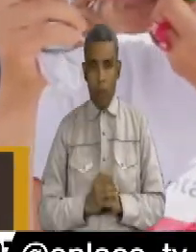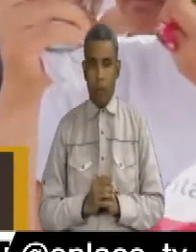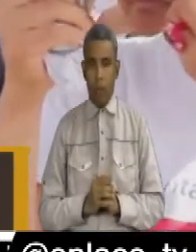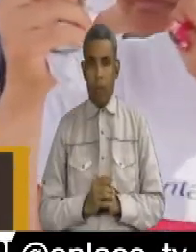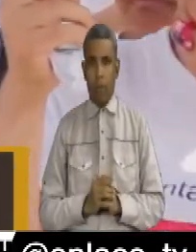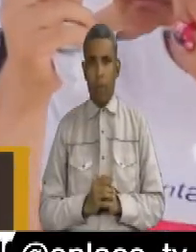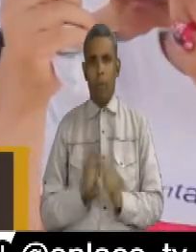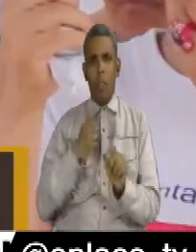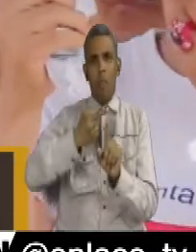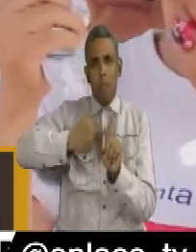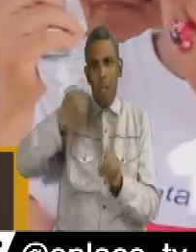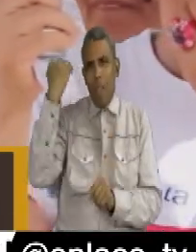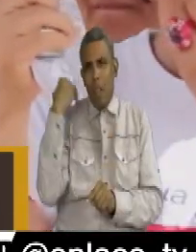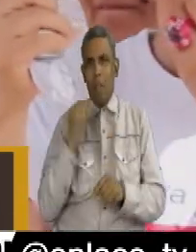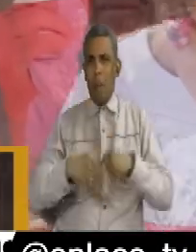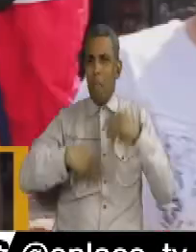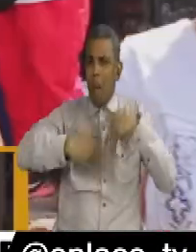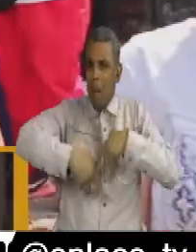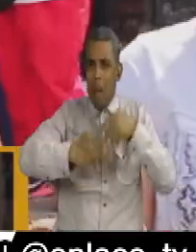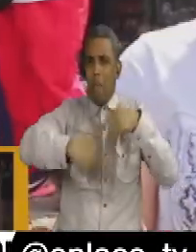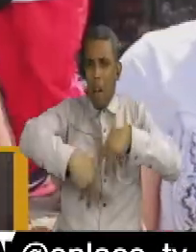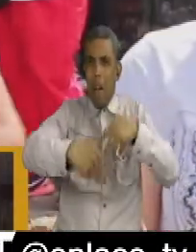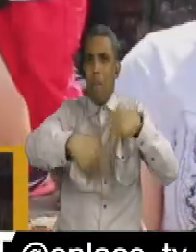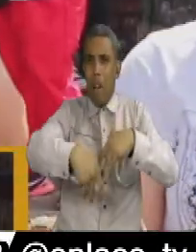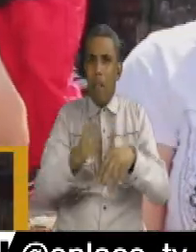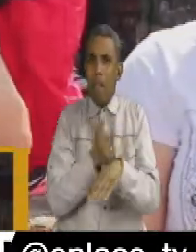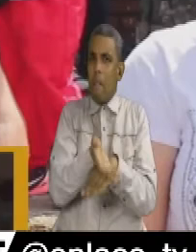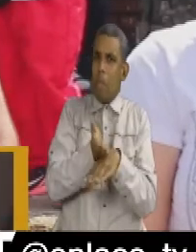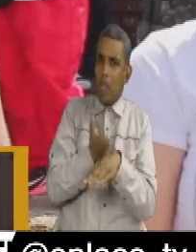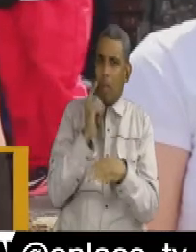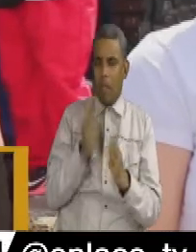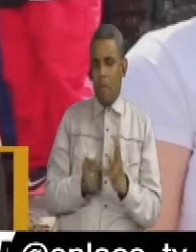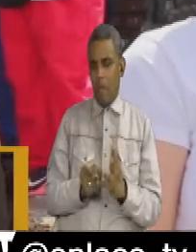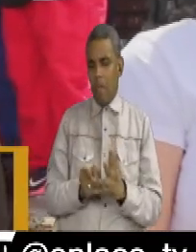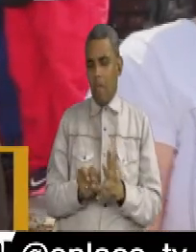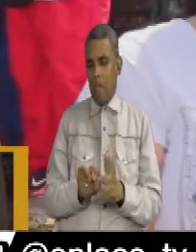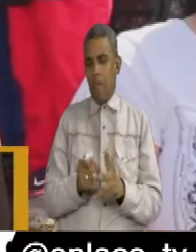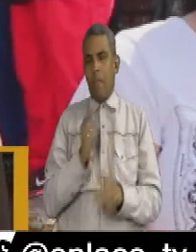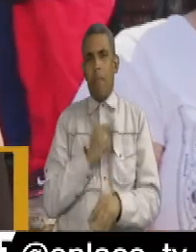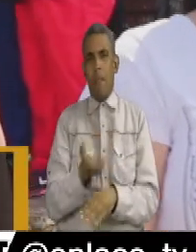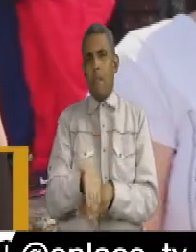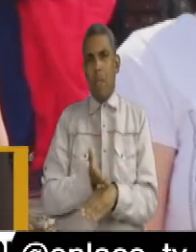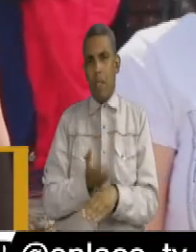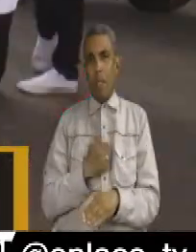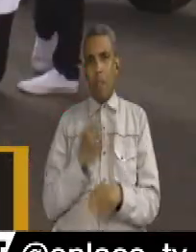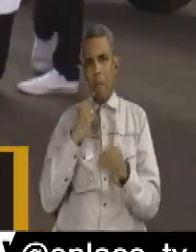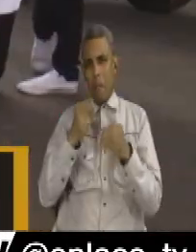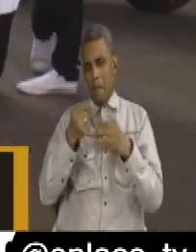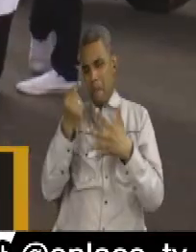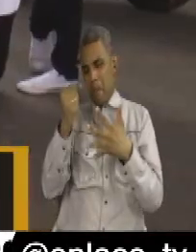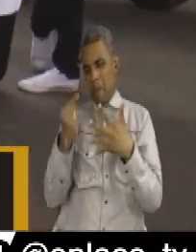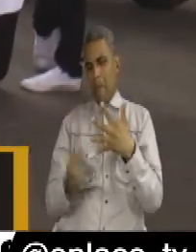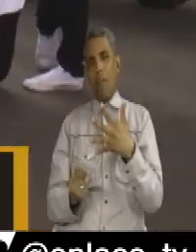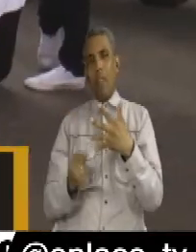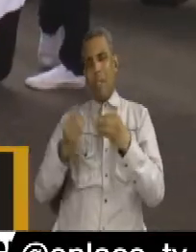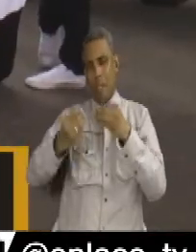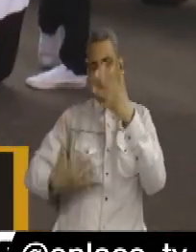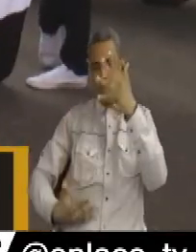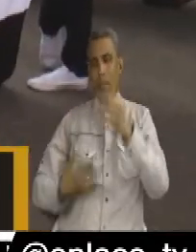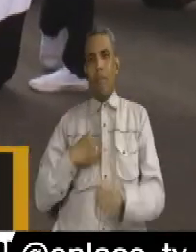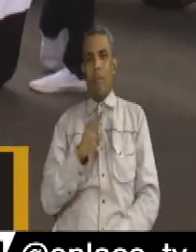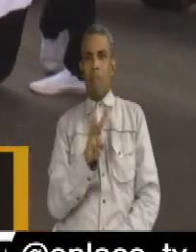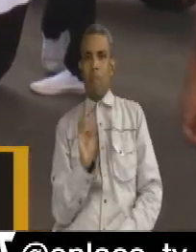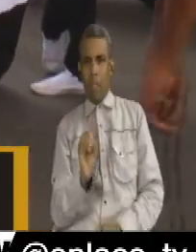movilización nacional y radicó un pliego de peticiones ante el Ministerio de Educación, que contempla 30 puntos divididos en 7 ejes: